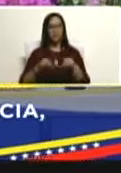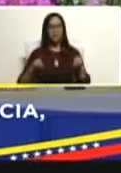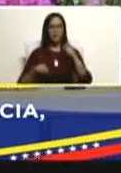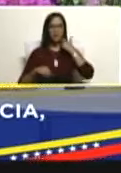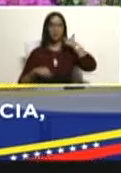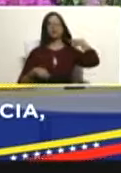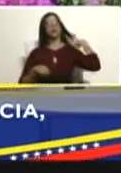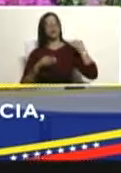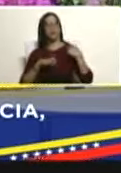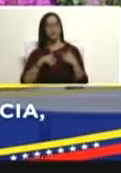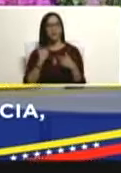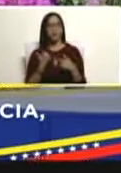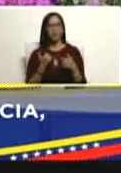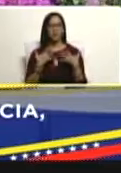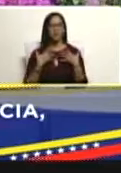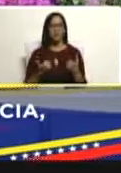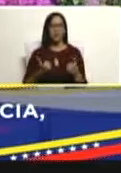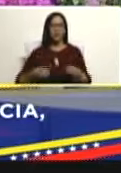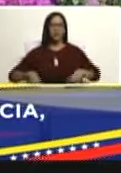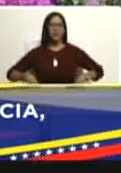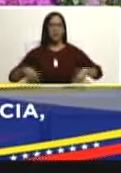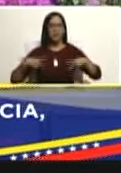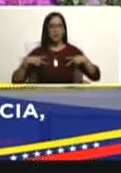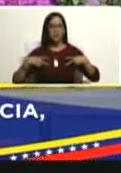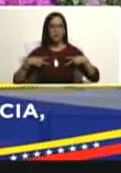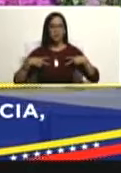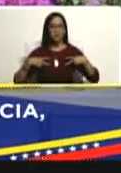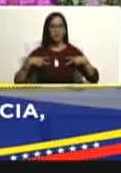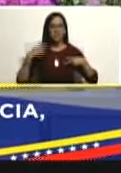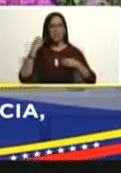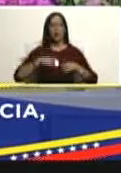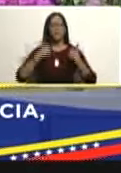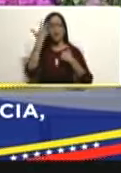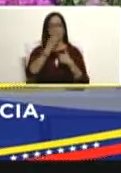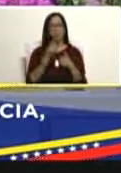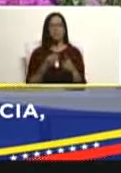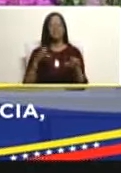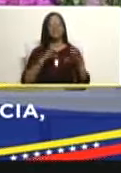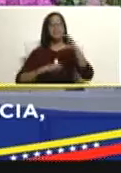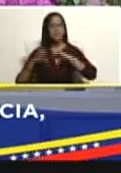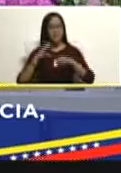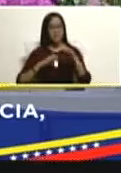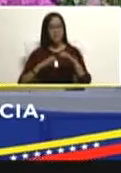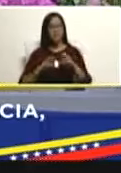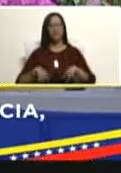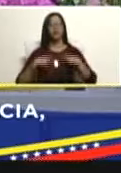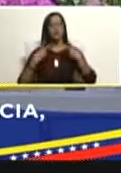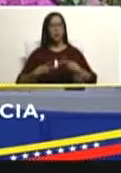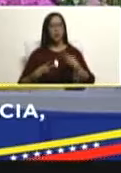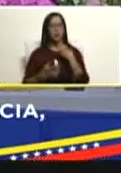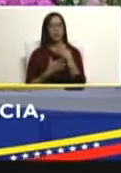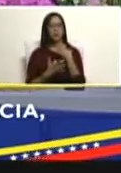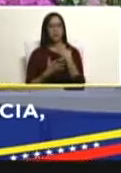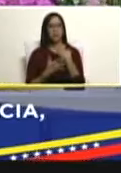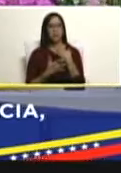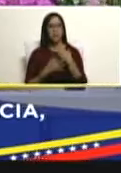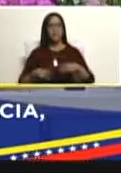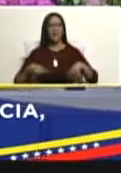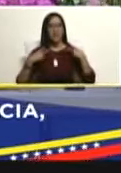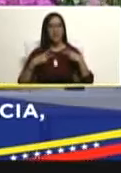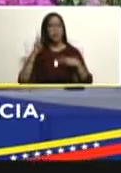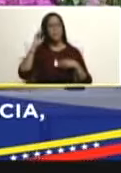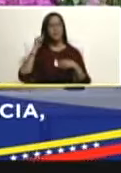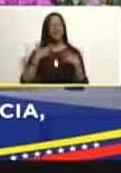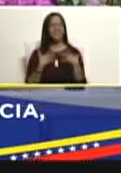salvar la vida, que es lo más hermoso. Así que es ciencia, innovación y tecnología para la vida, para la